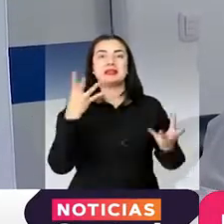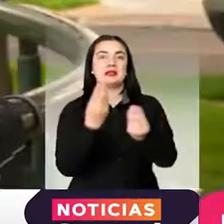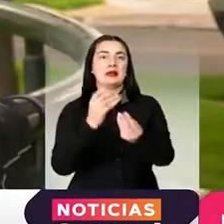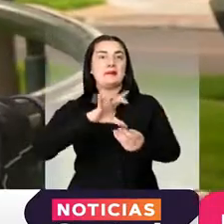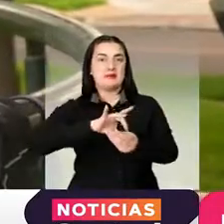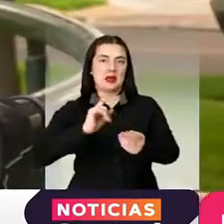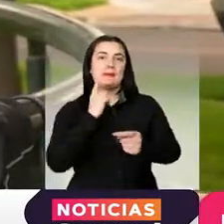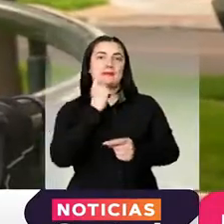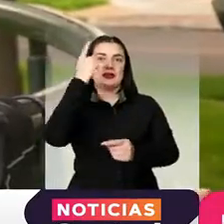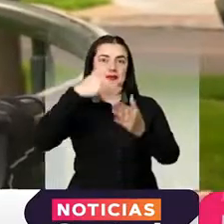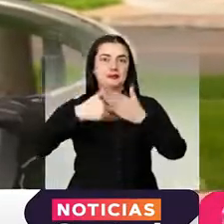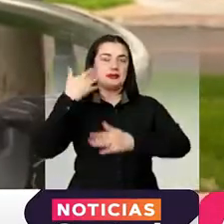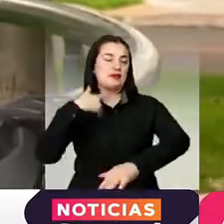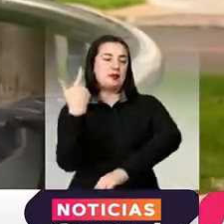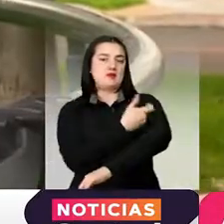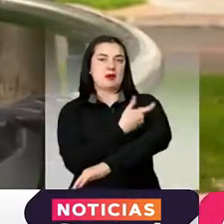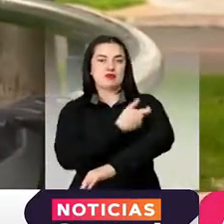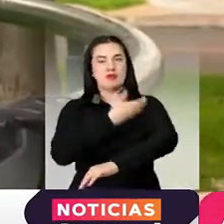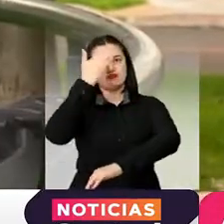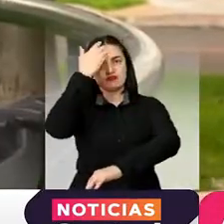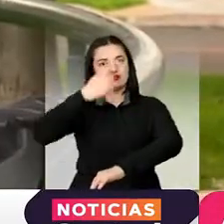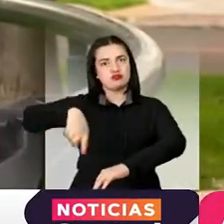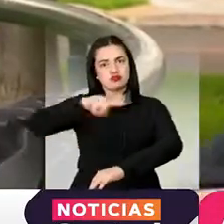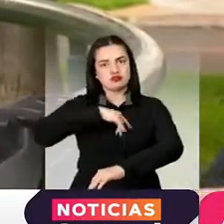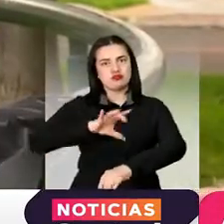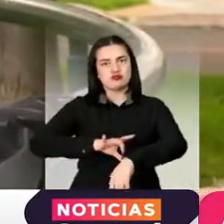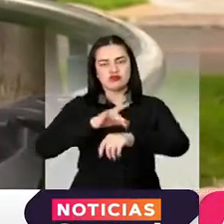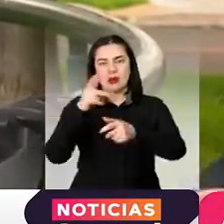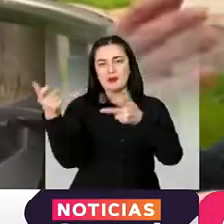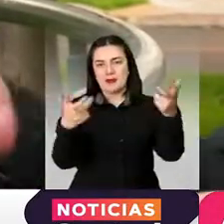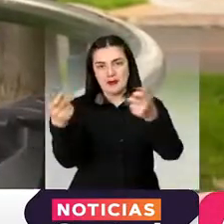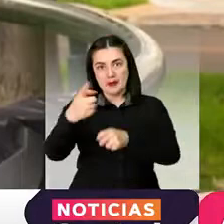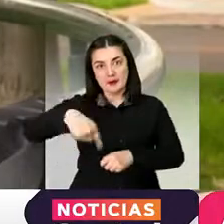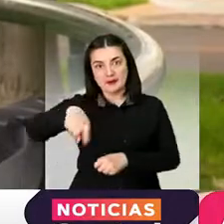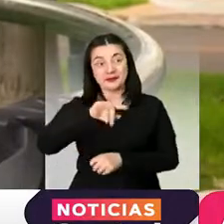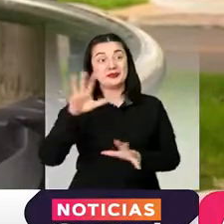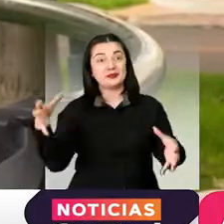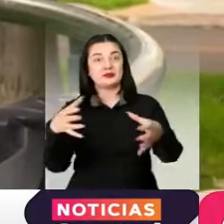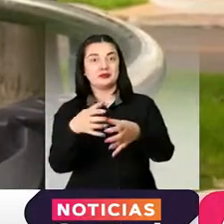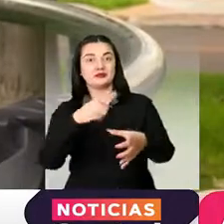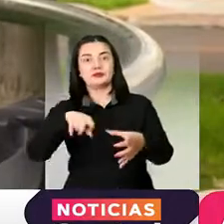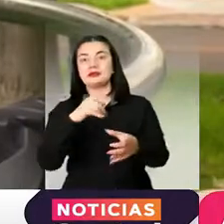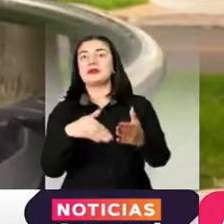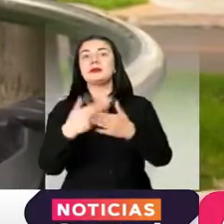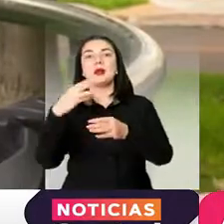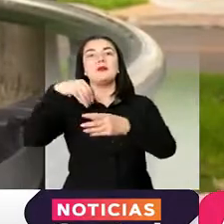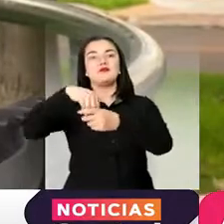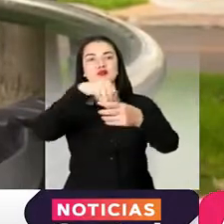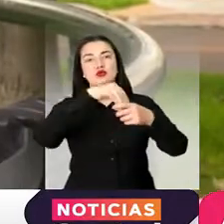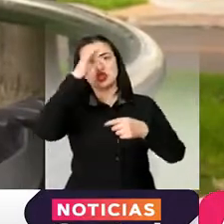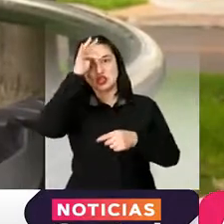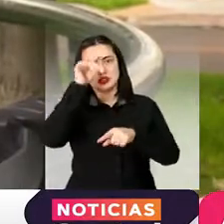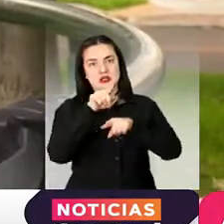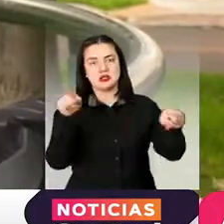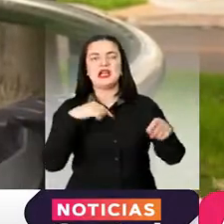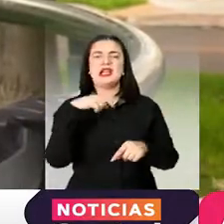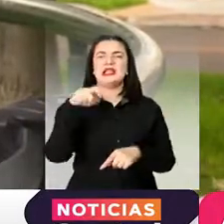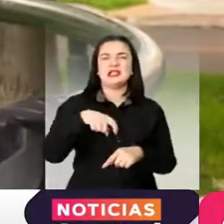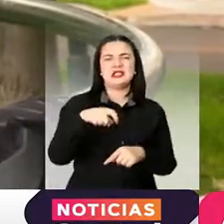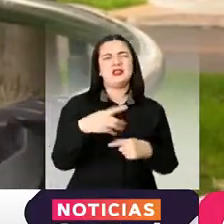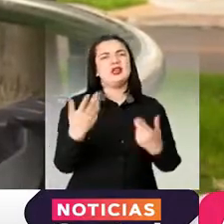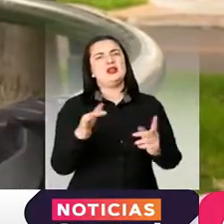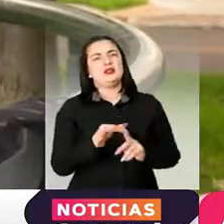primer grupo a vacunar será el personal de la salud al personal de la salud la vacuna vamos en los hospitales y las clínicas allí no se necesita ningún